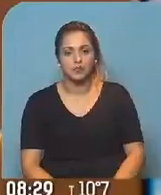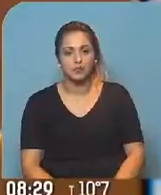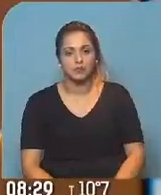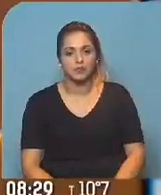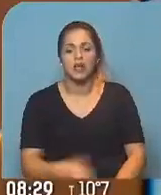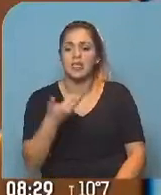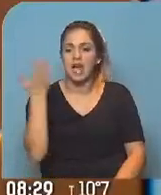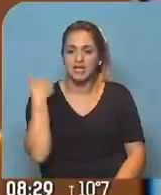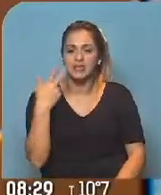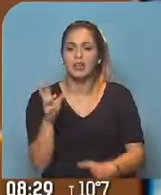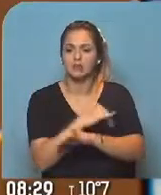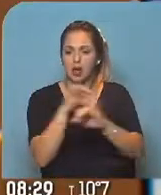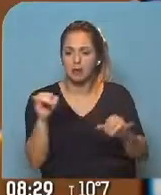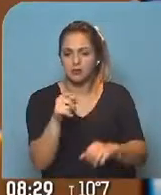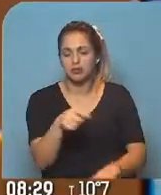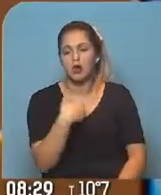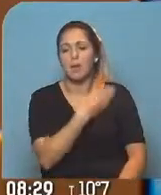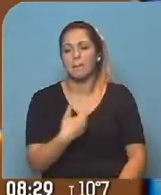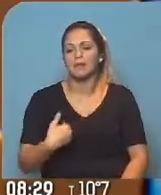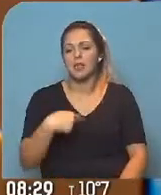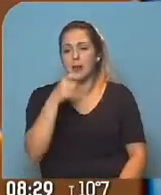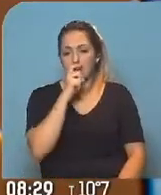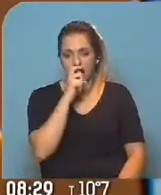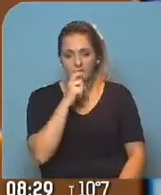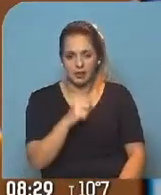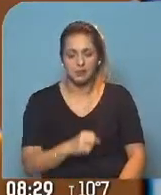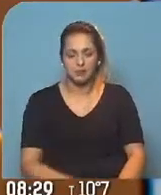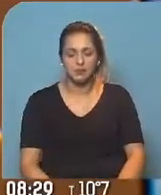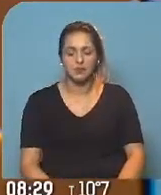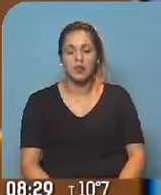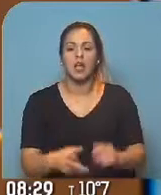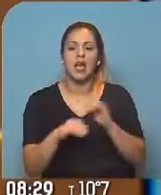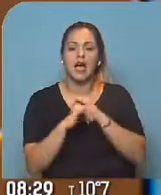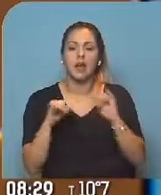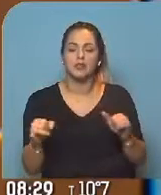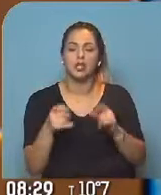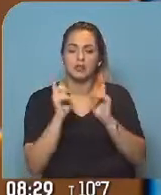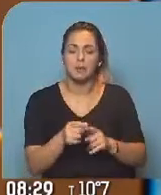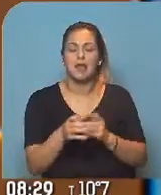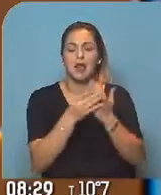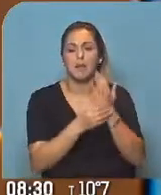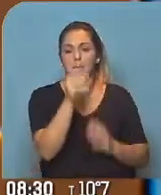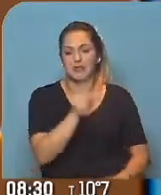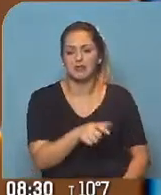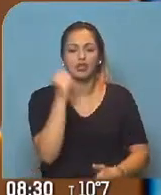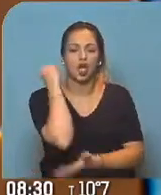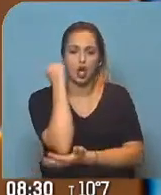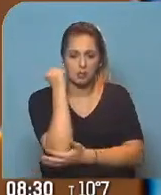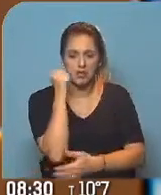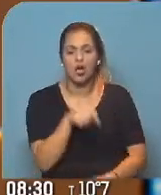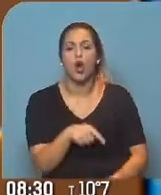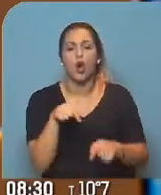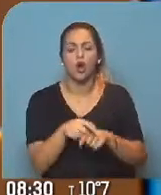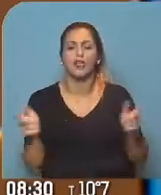ayer fueron los anuncios del presidente de la nación mauricio macri los anuncios del ministro de economía- nicolás dos hombres hoy es la